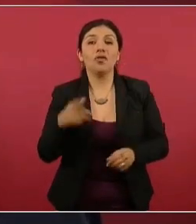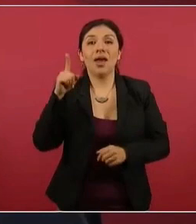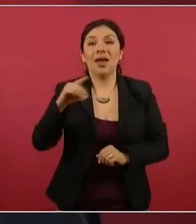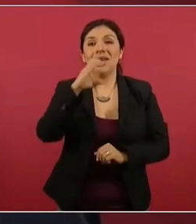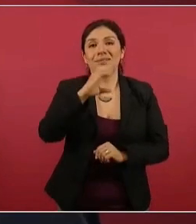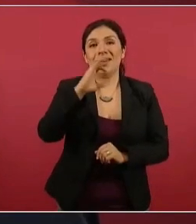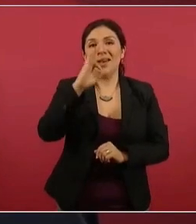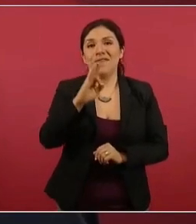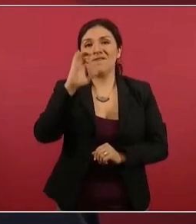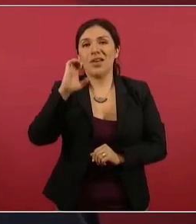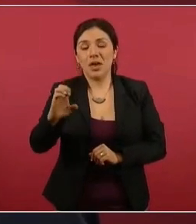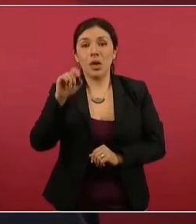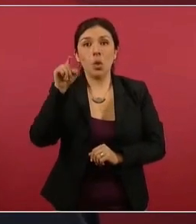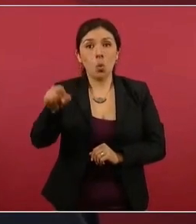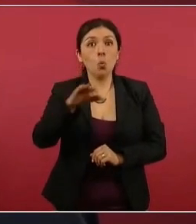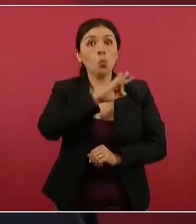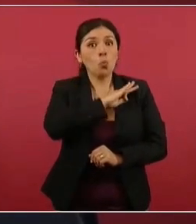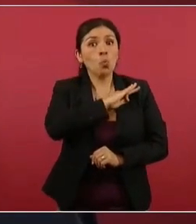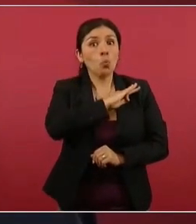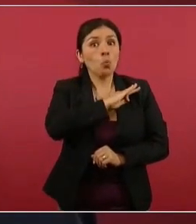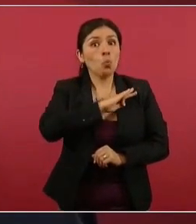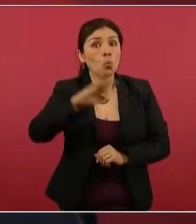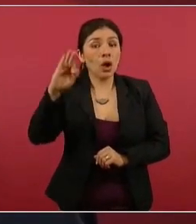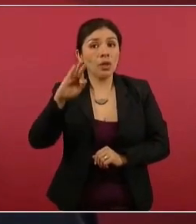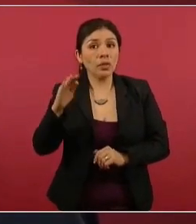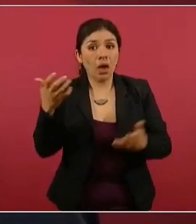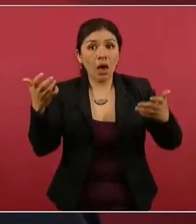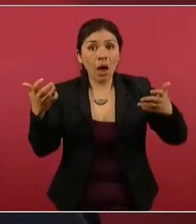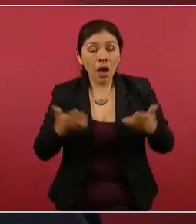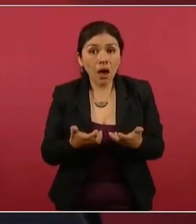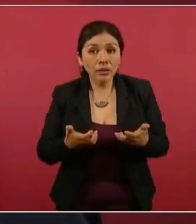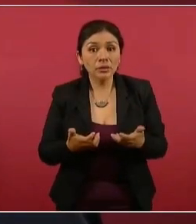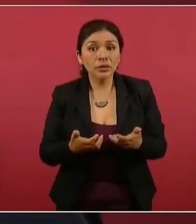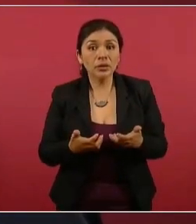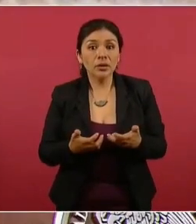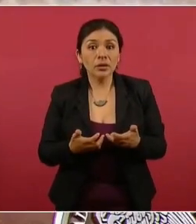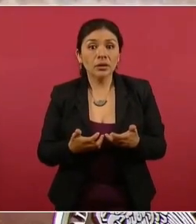de Electricidad pueda ser despachada